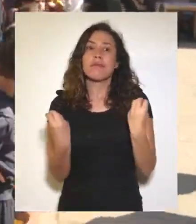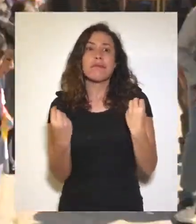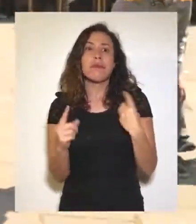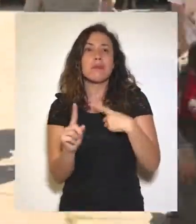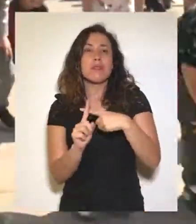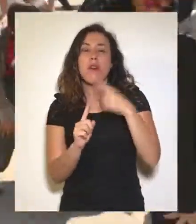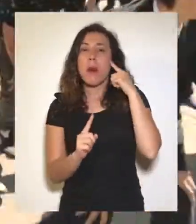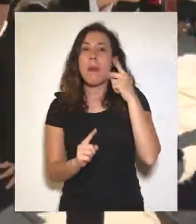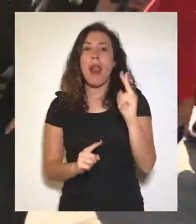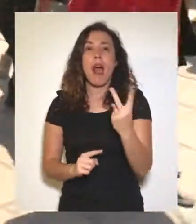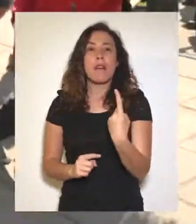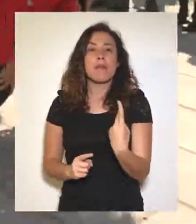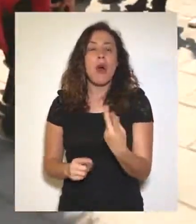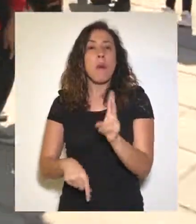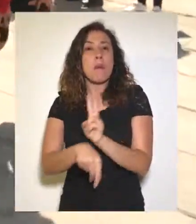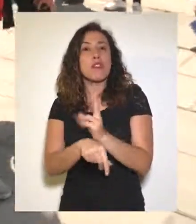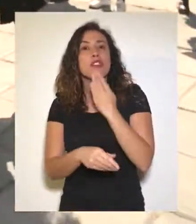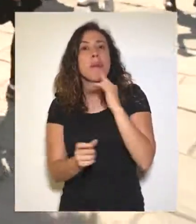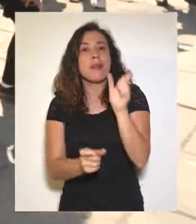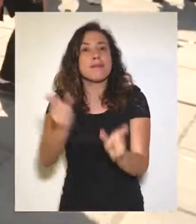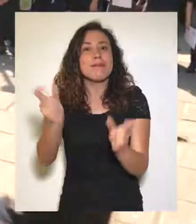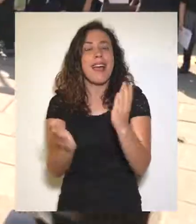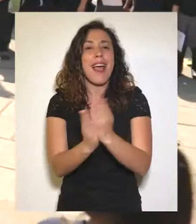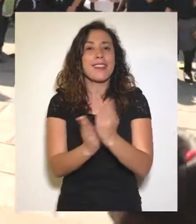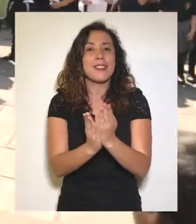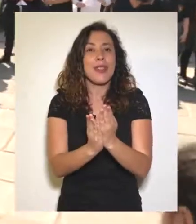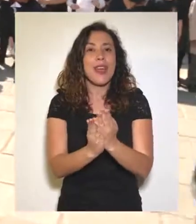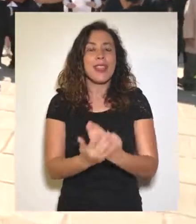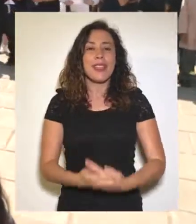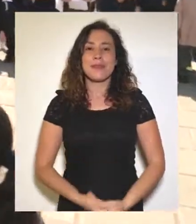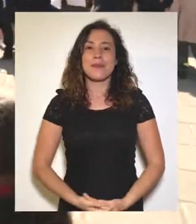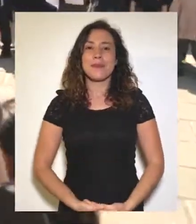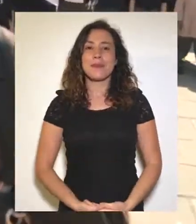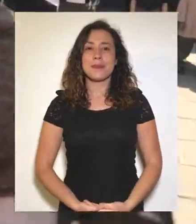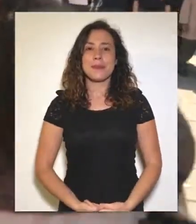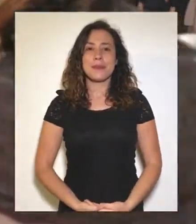súper enriquecedor para ambos también, para profesor y estudiante.